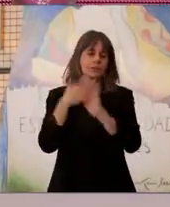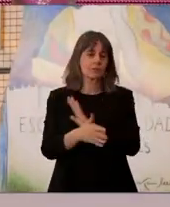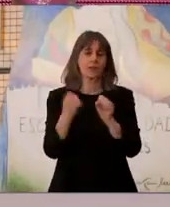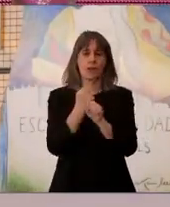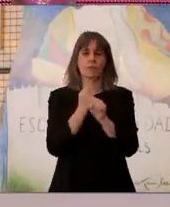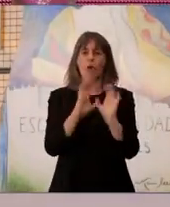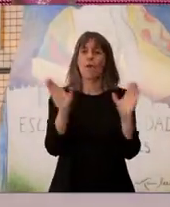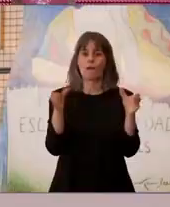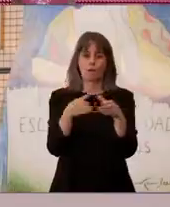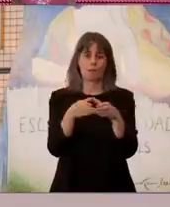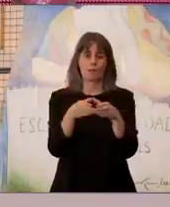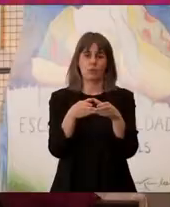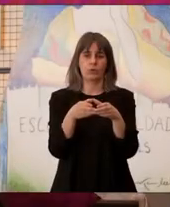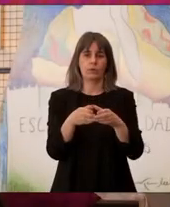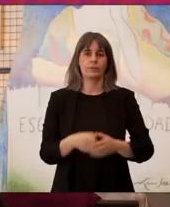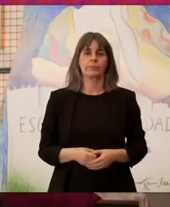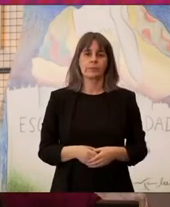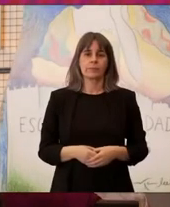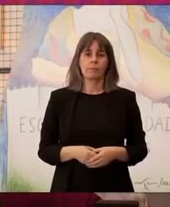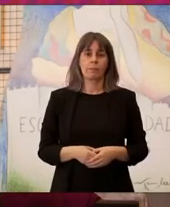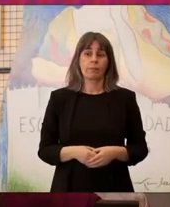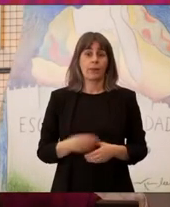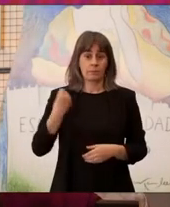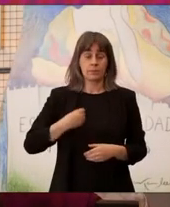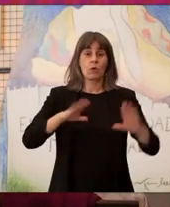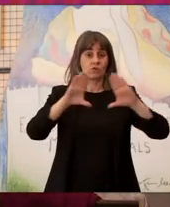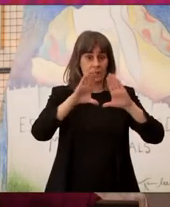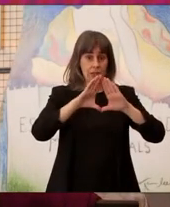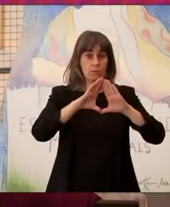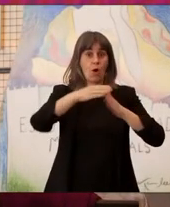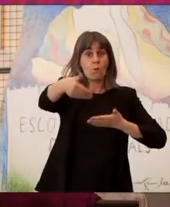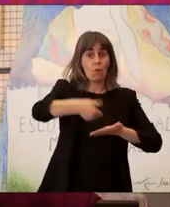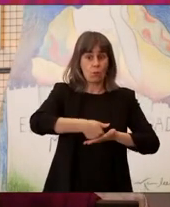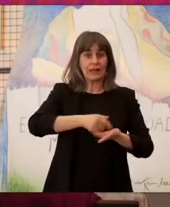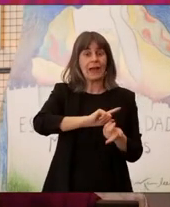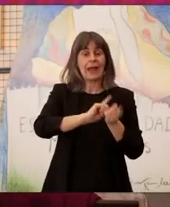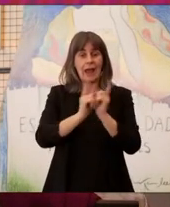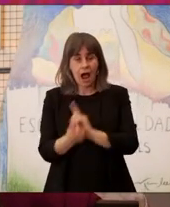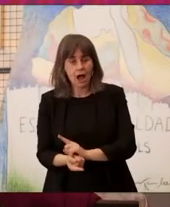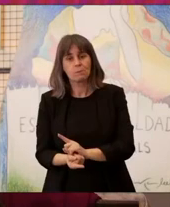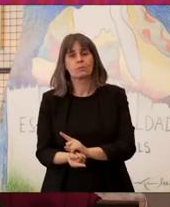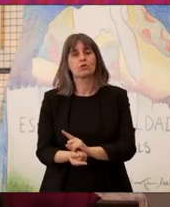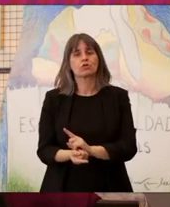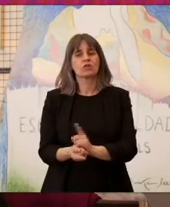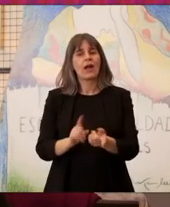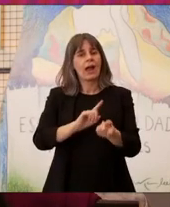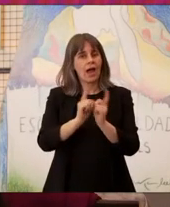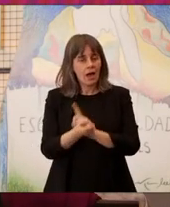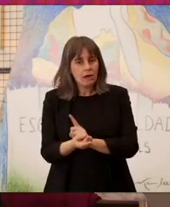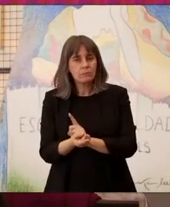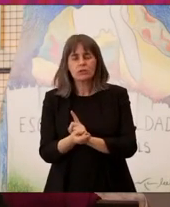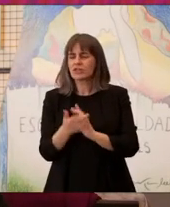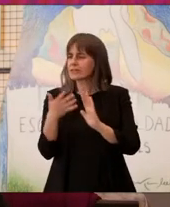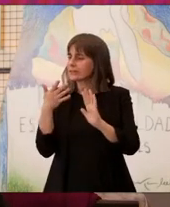equipo los cambios que propone el feminismo son cambios que se han hecho desde